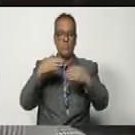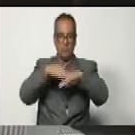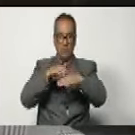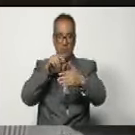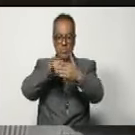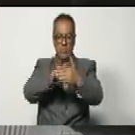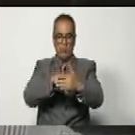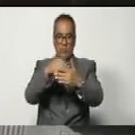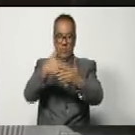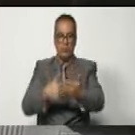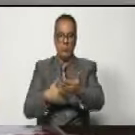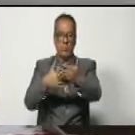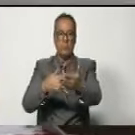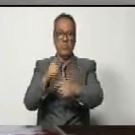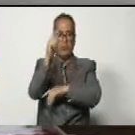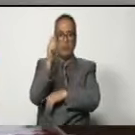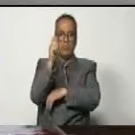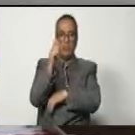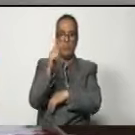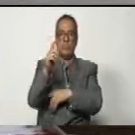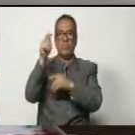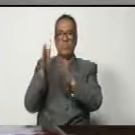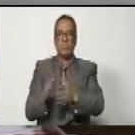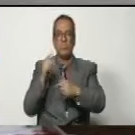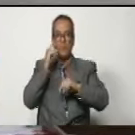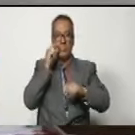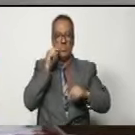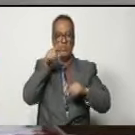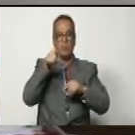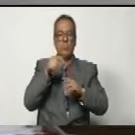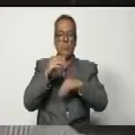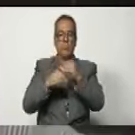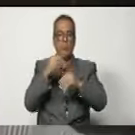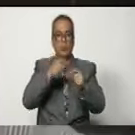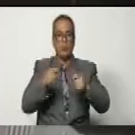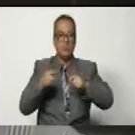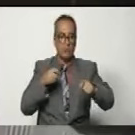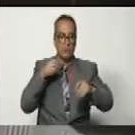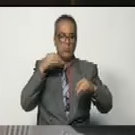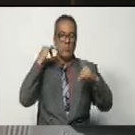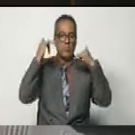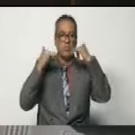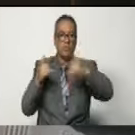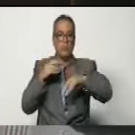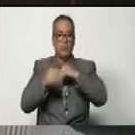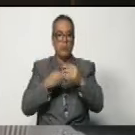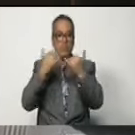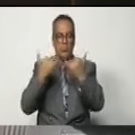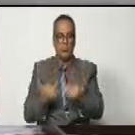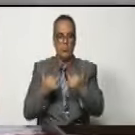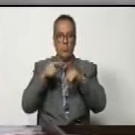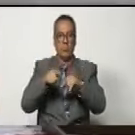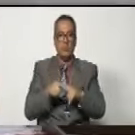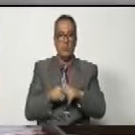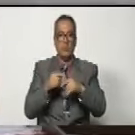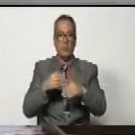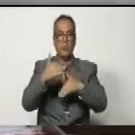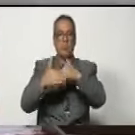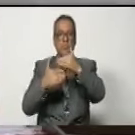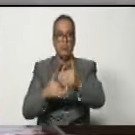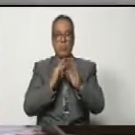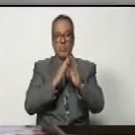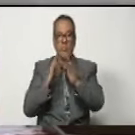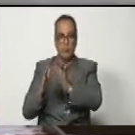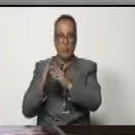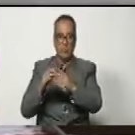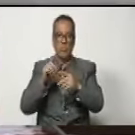incorporar la propuesta del diputado Correa en las actividades de celebración que ya están andando y